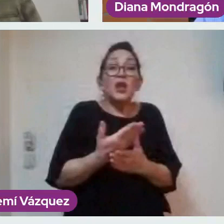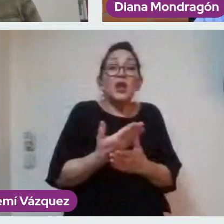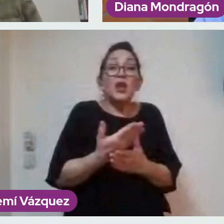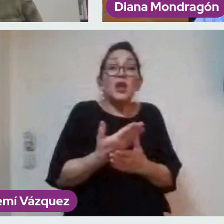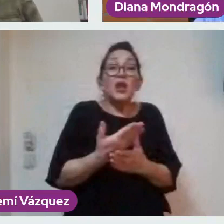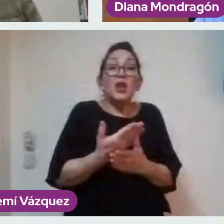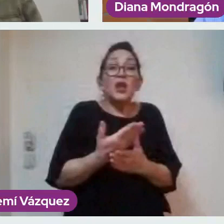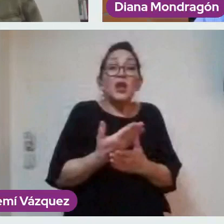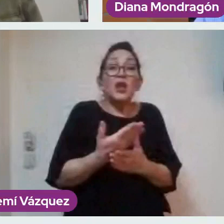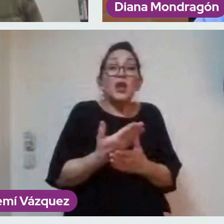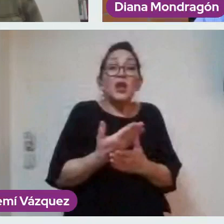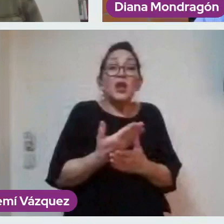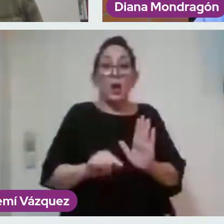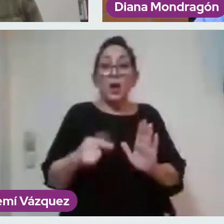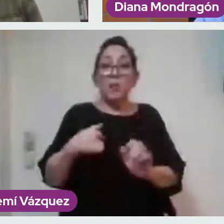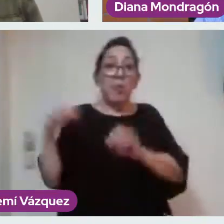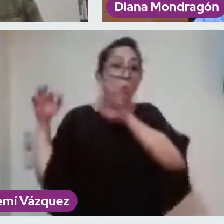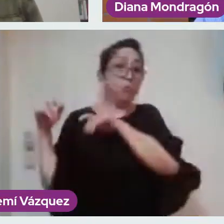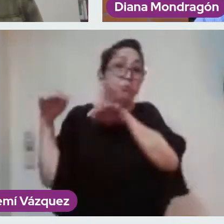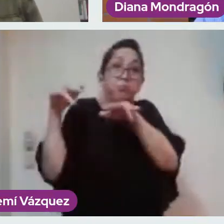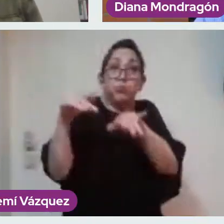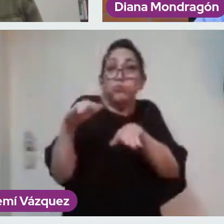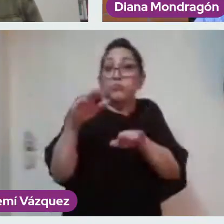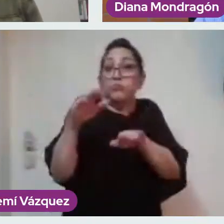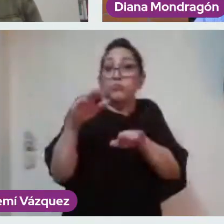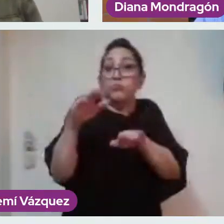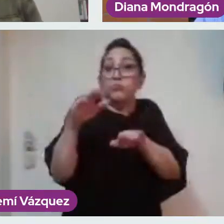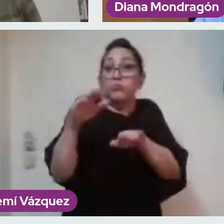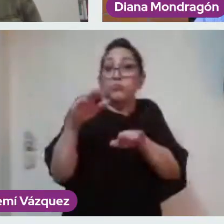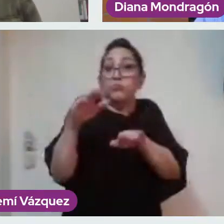hay mamás, ¿no? Y depende, pues depende de